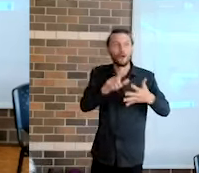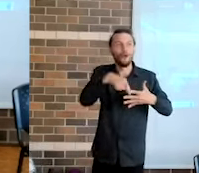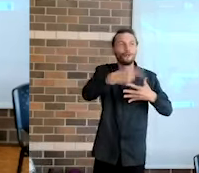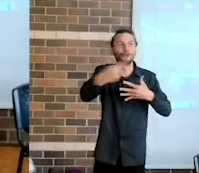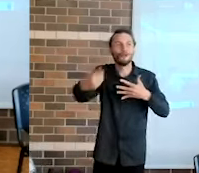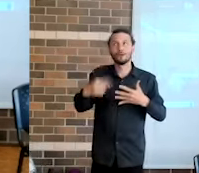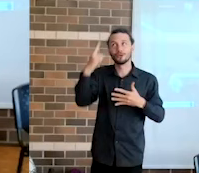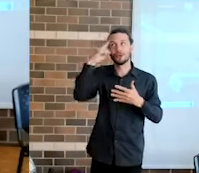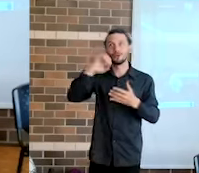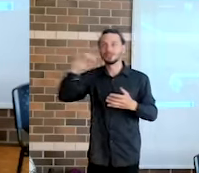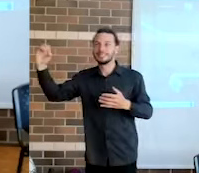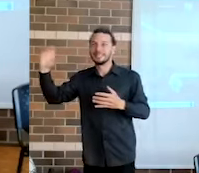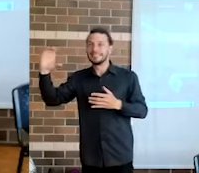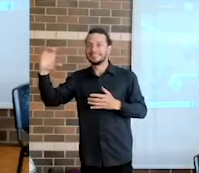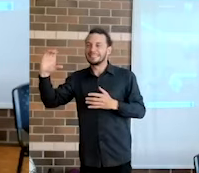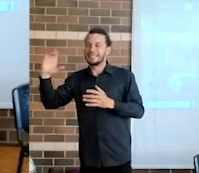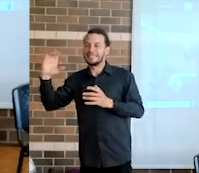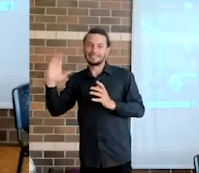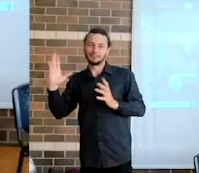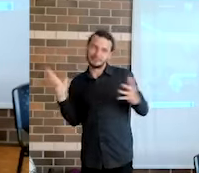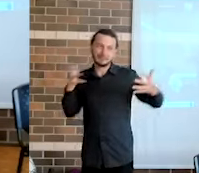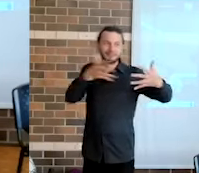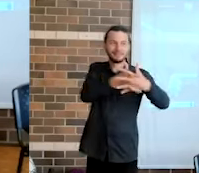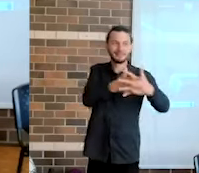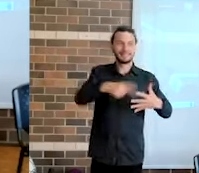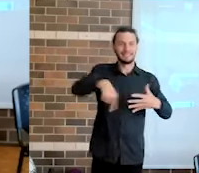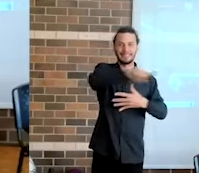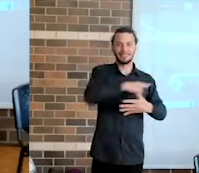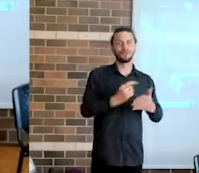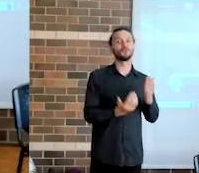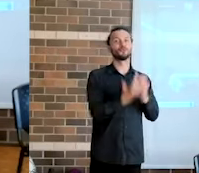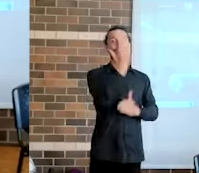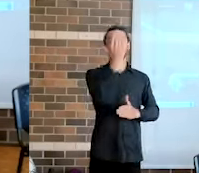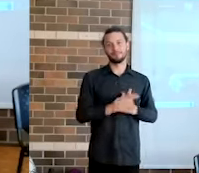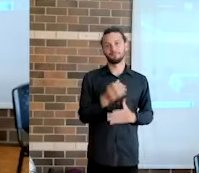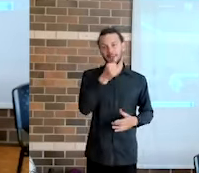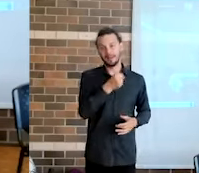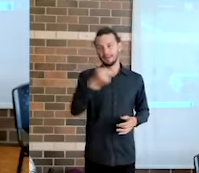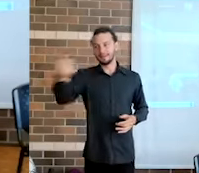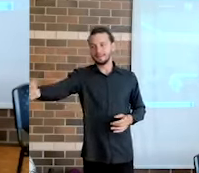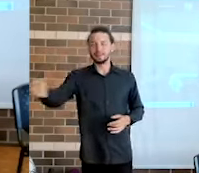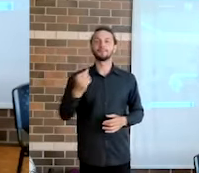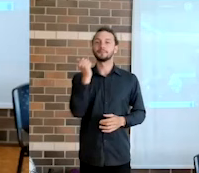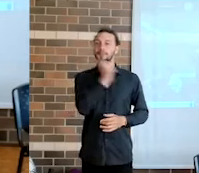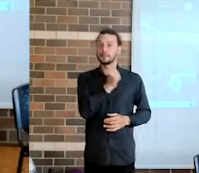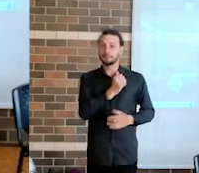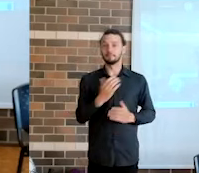en diálogo, por supuesto. Acá le paso la palabra y las señas a Santi. Muchas gracias.